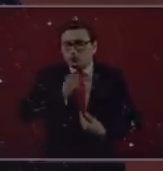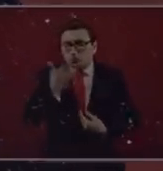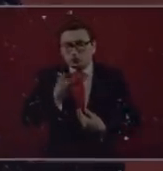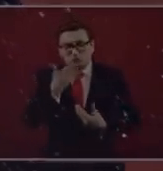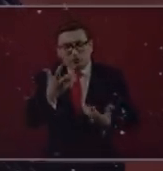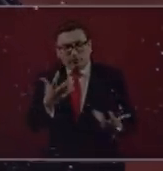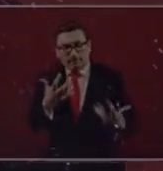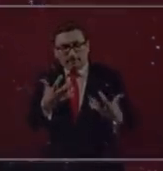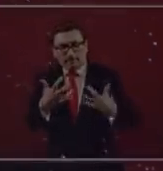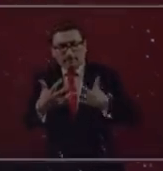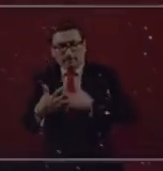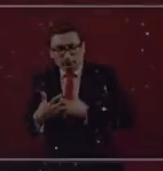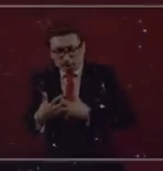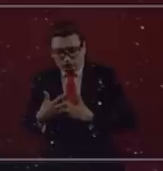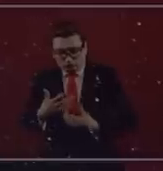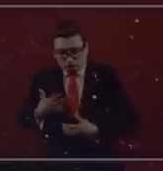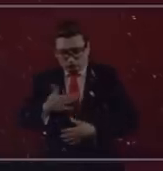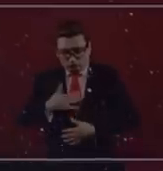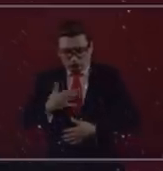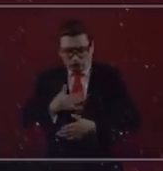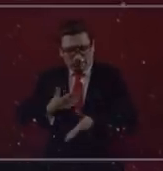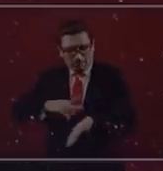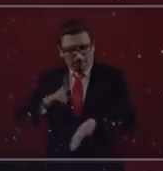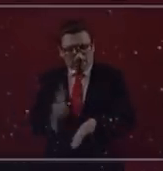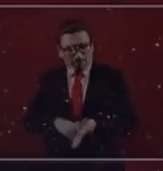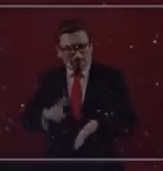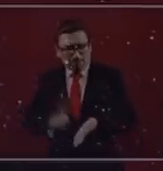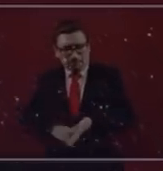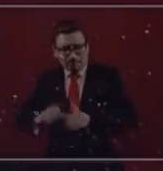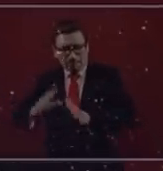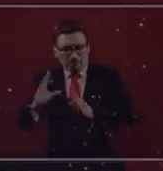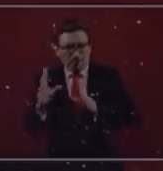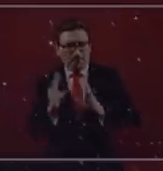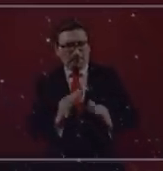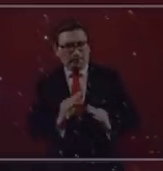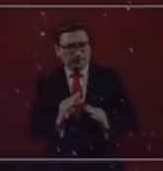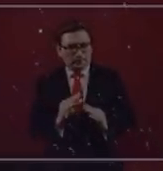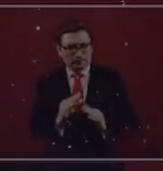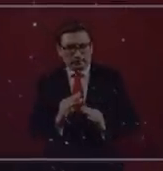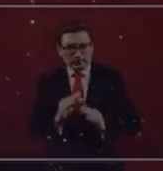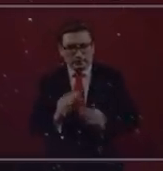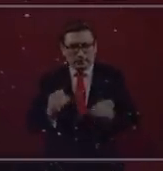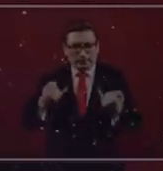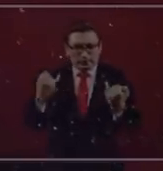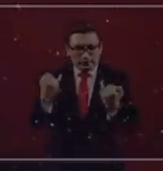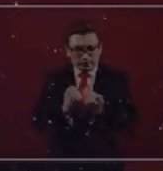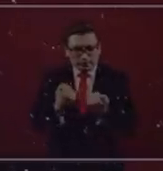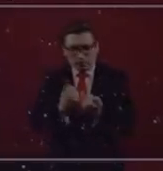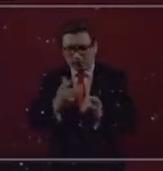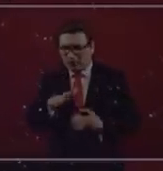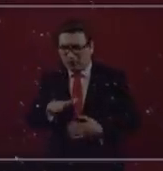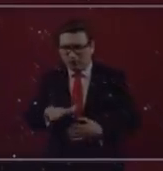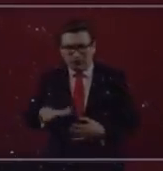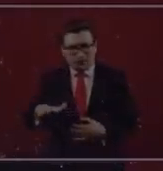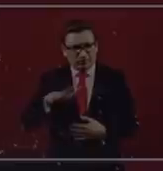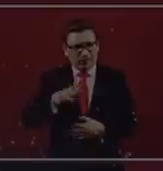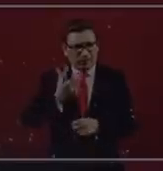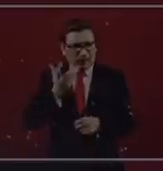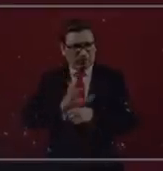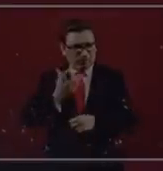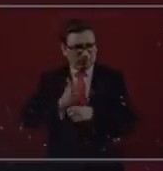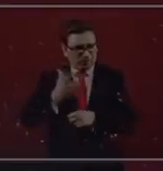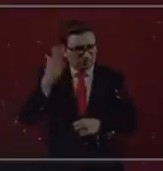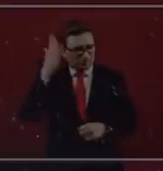verdadero rostro y la cara y la cabeza de la delincuencia organizada en este país. Todo lo que está relacionado con